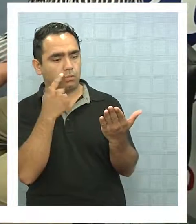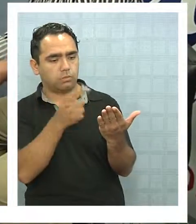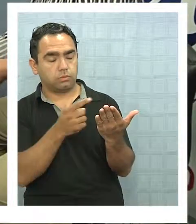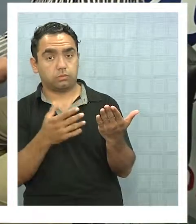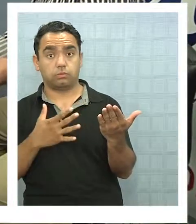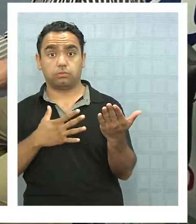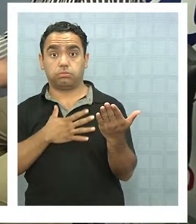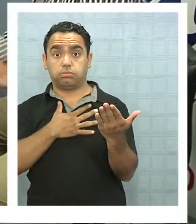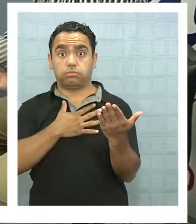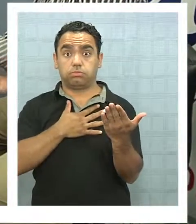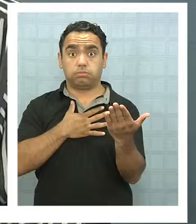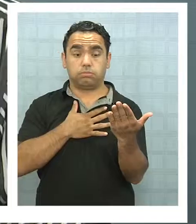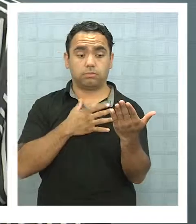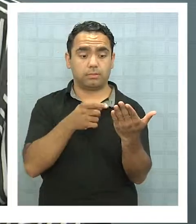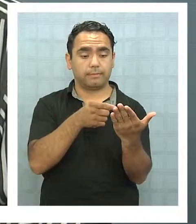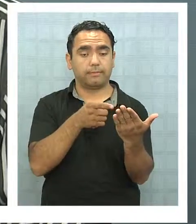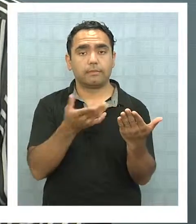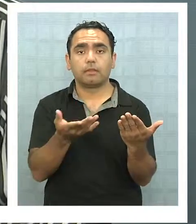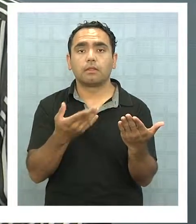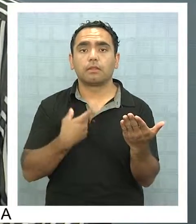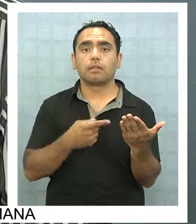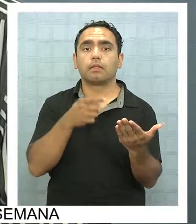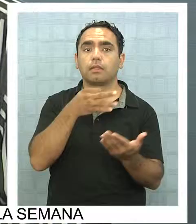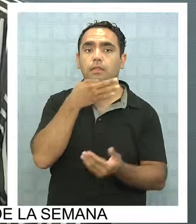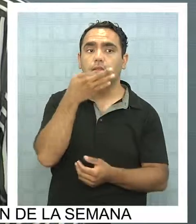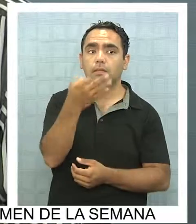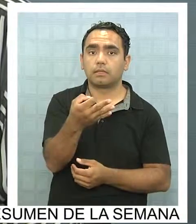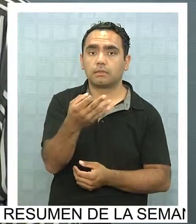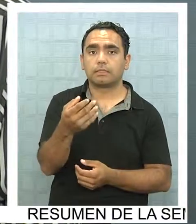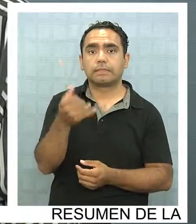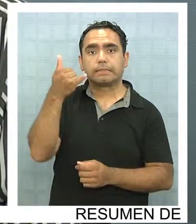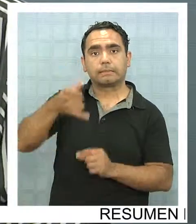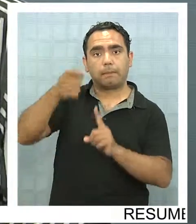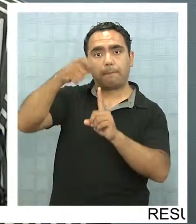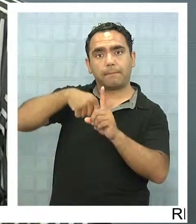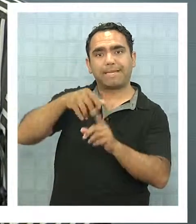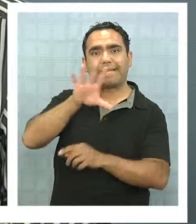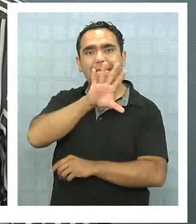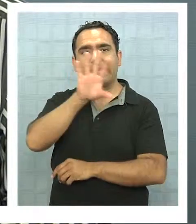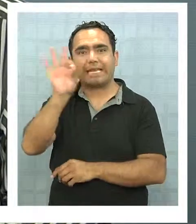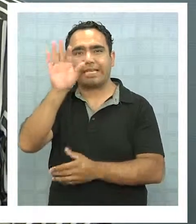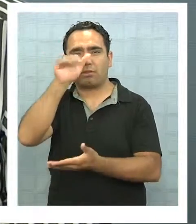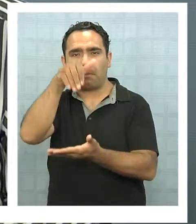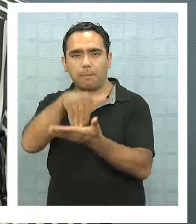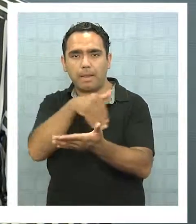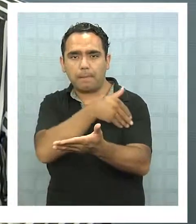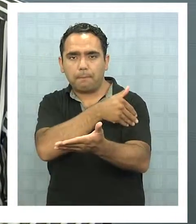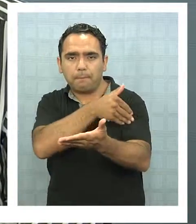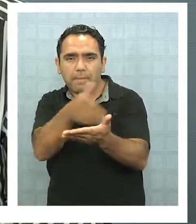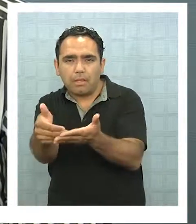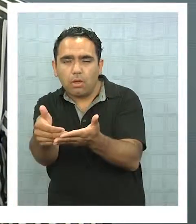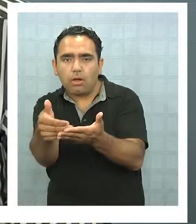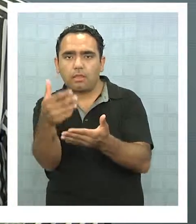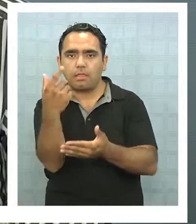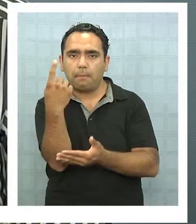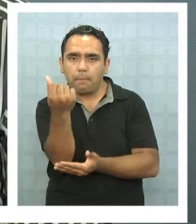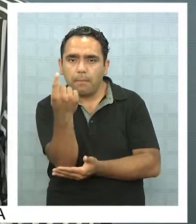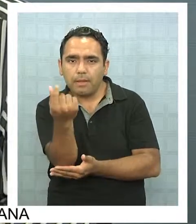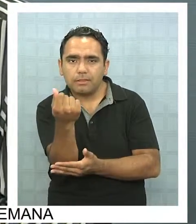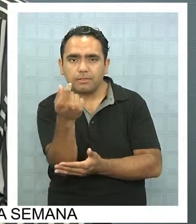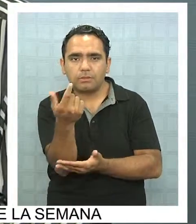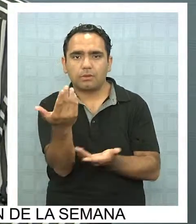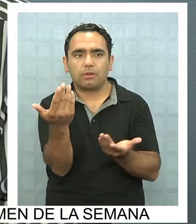por calificarlas de alguna manera. Estamos hablando de que se recaudan todos los meses 500.000 millones de pesos